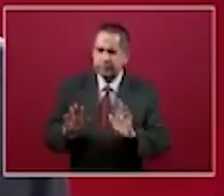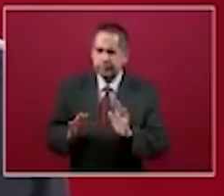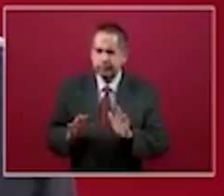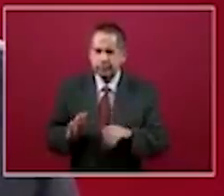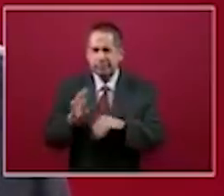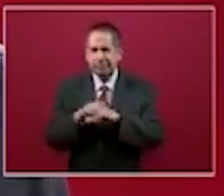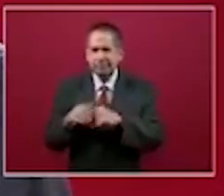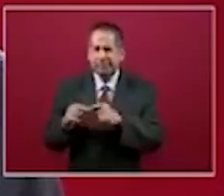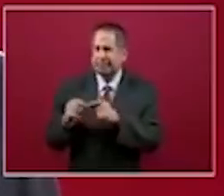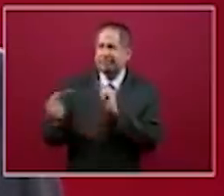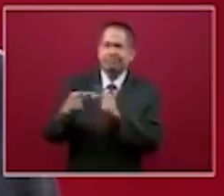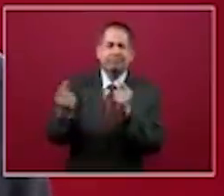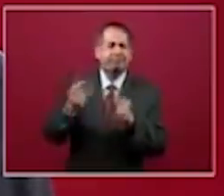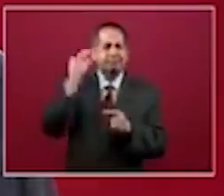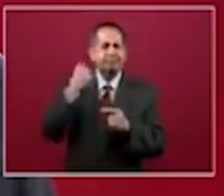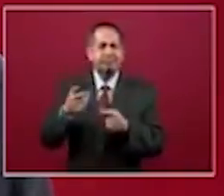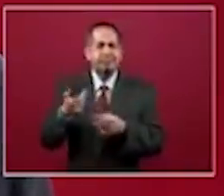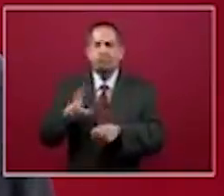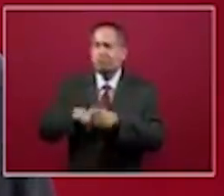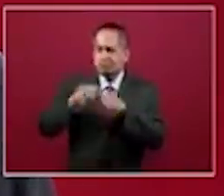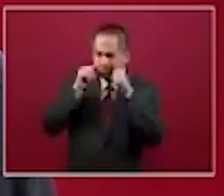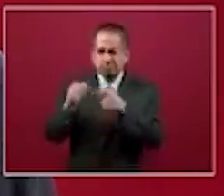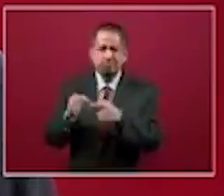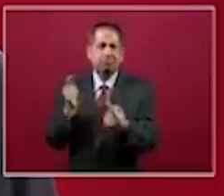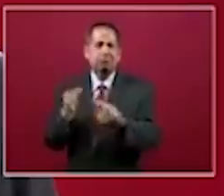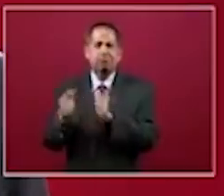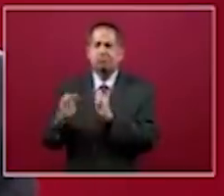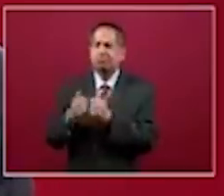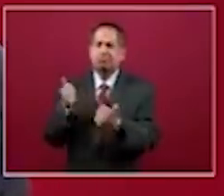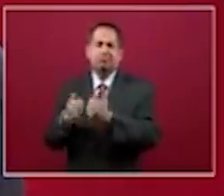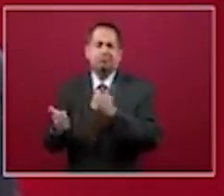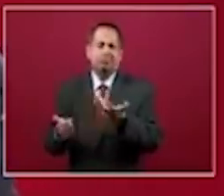porque se fraccionó mucho el servicio de salud.